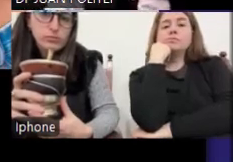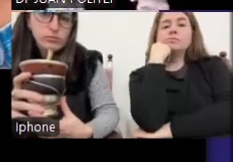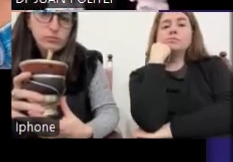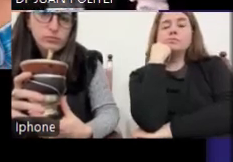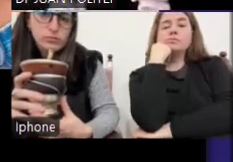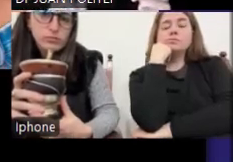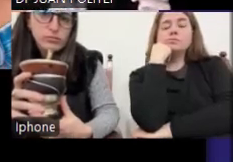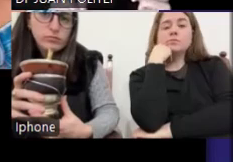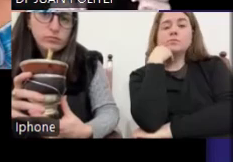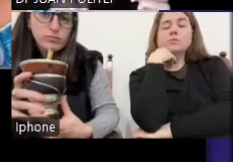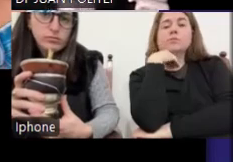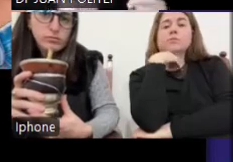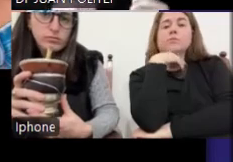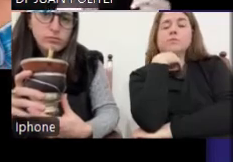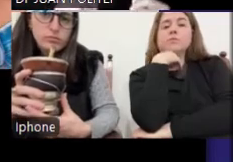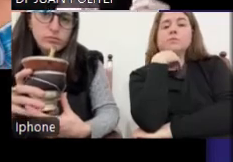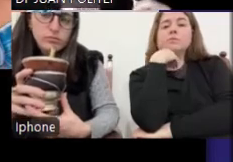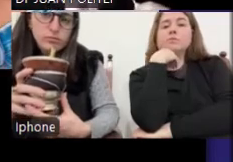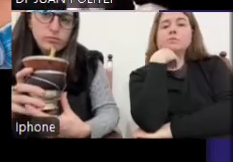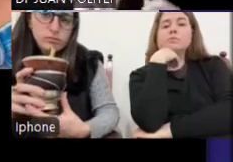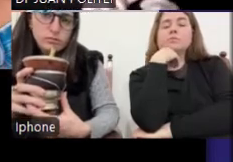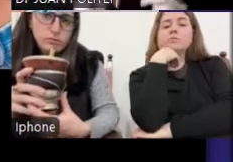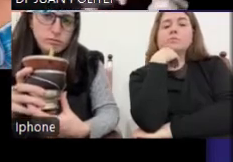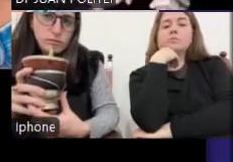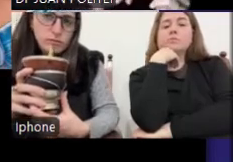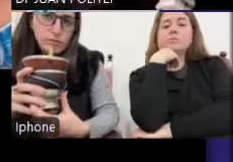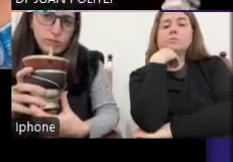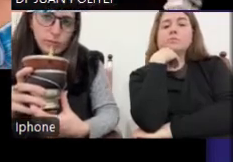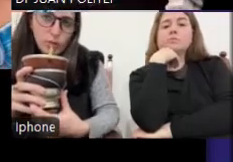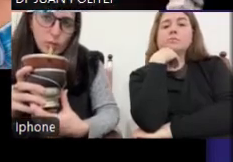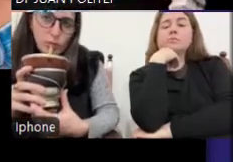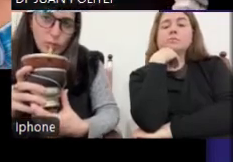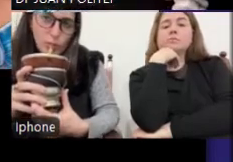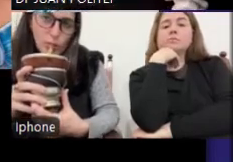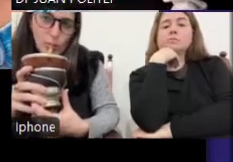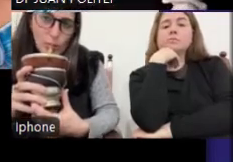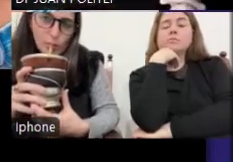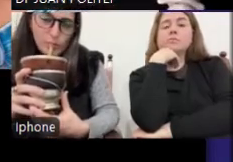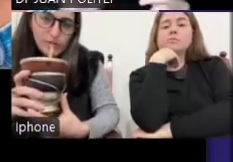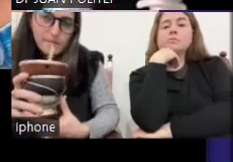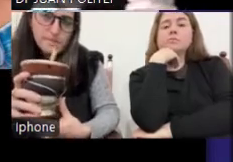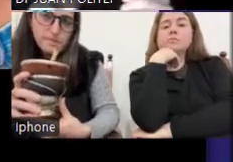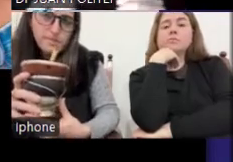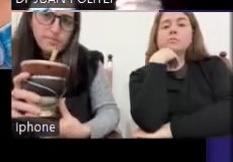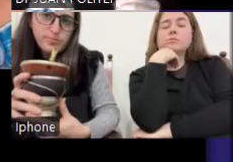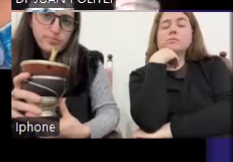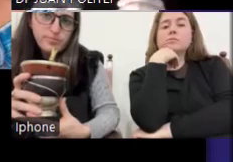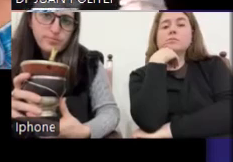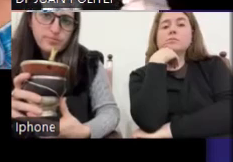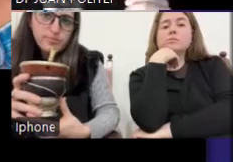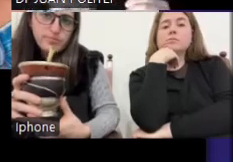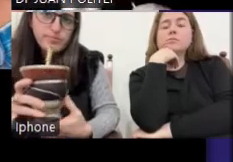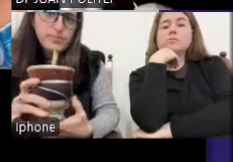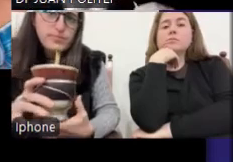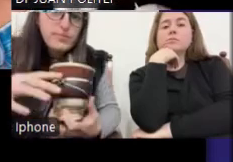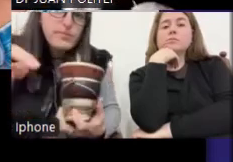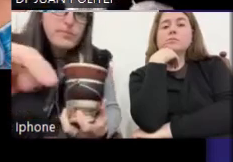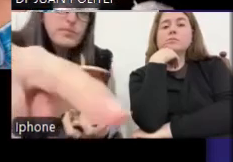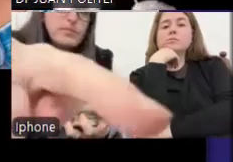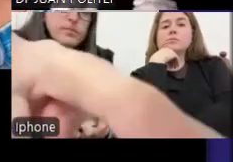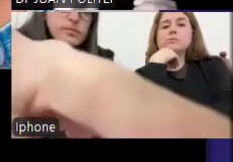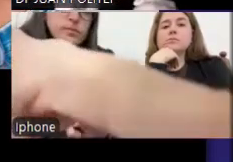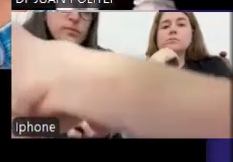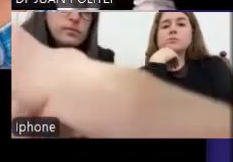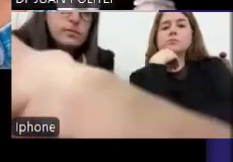poquito. Es muy poquito. La jeringa esa más finita que ustedes vieron tiene 1 mililitro, ¿sí? Pero es la